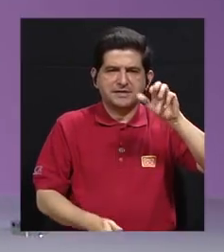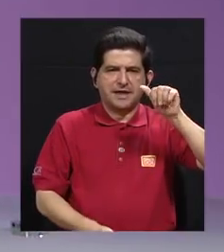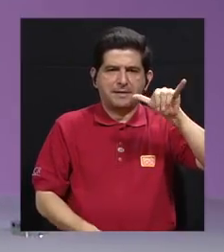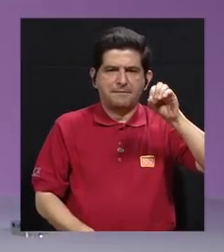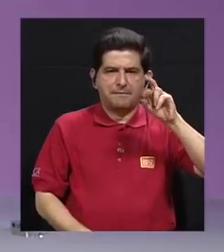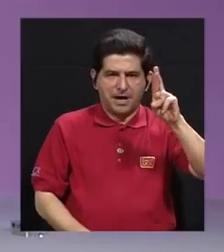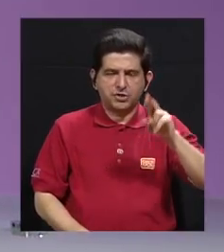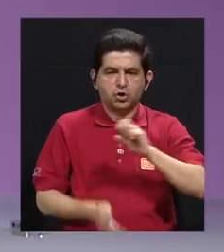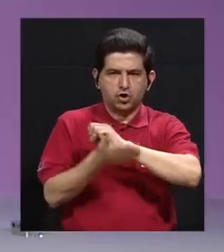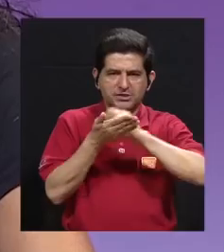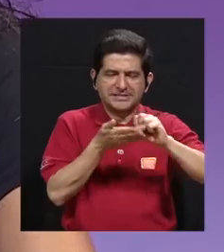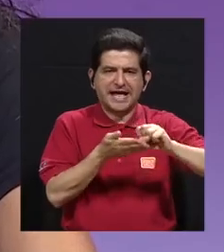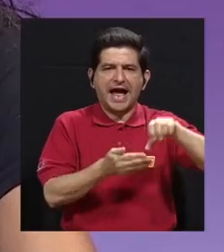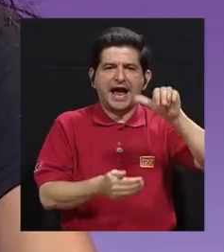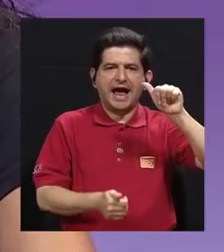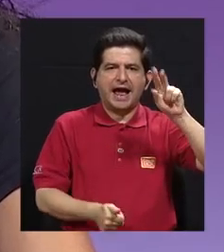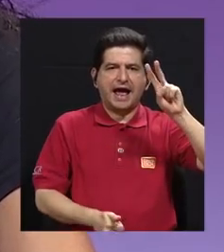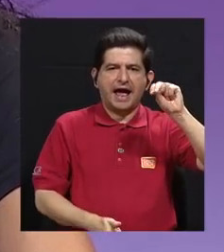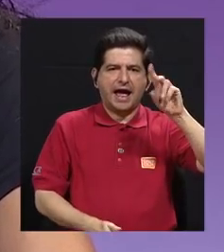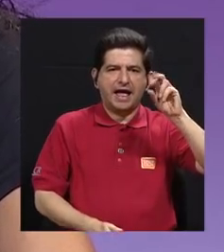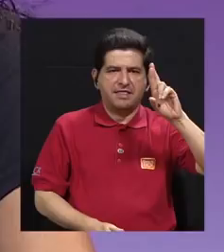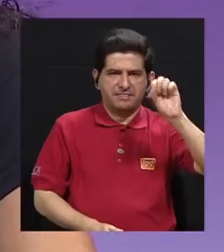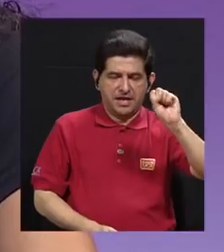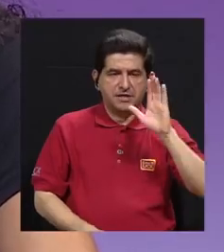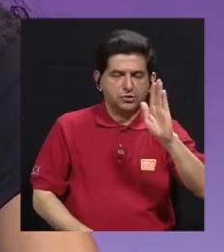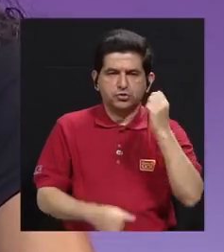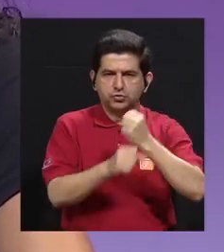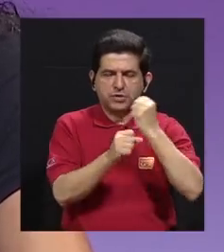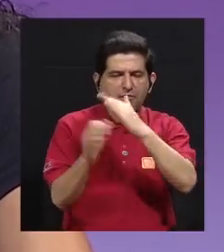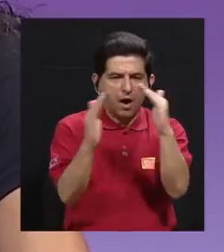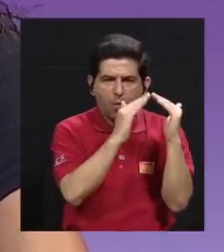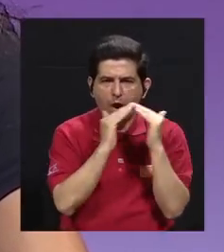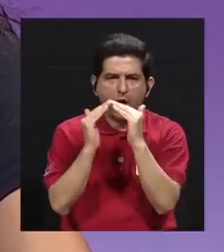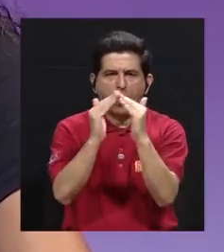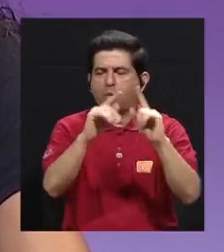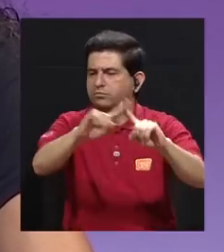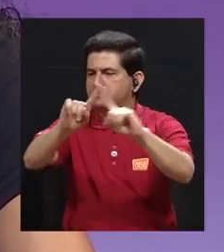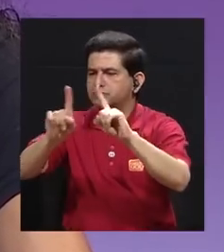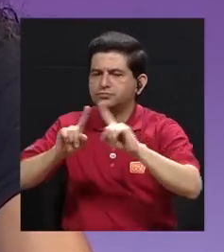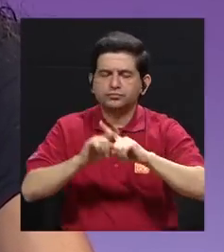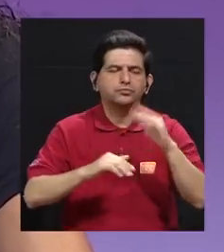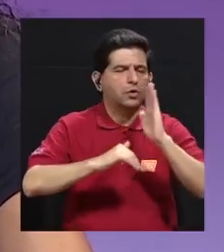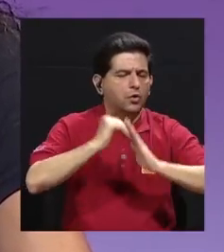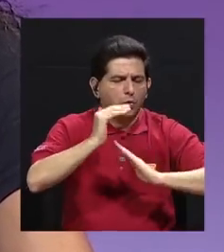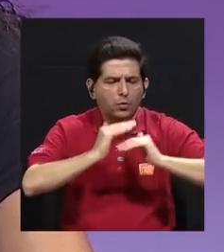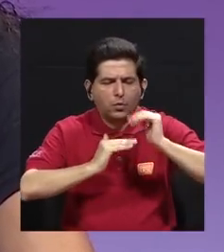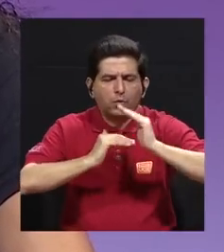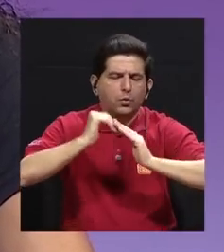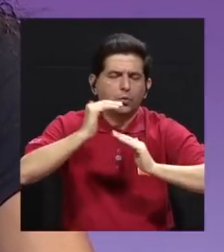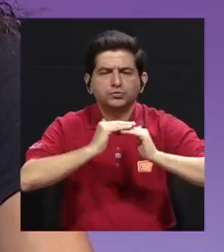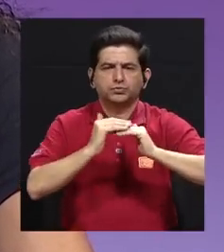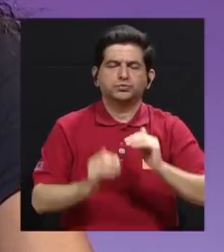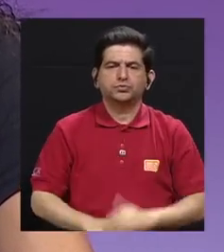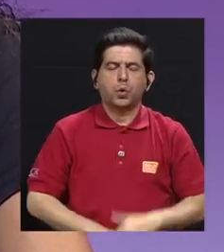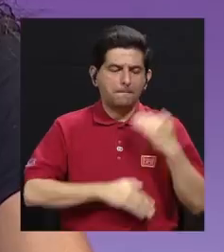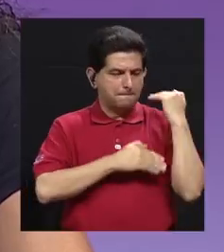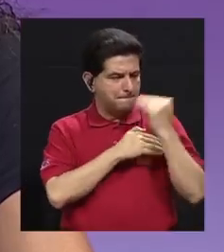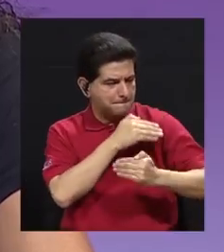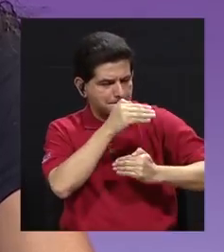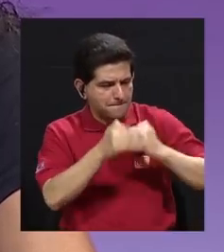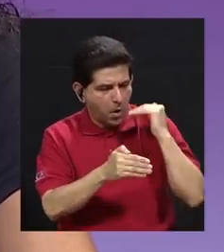en la Universidad Mayor de San Andrés, pues principalmente su trabajo es con comunidades,